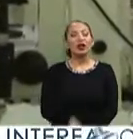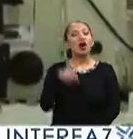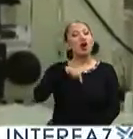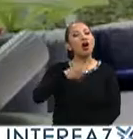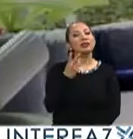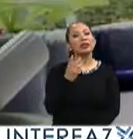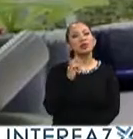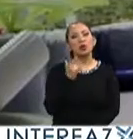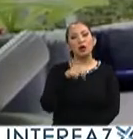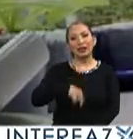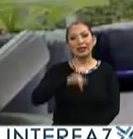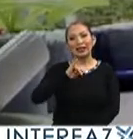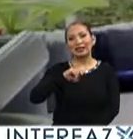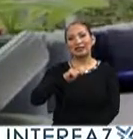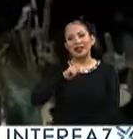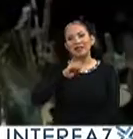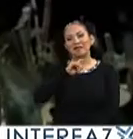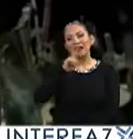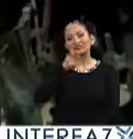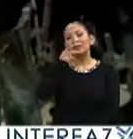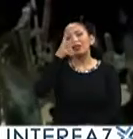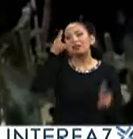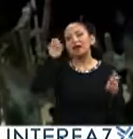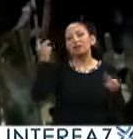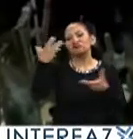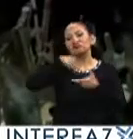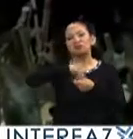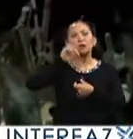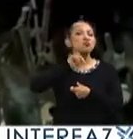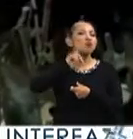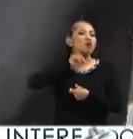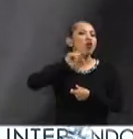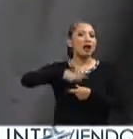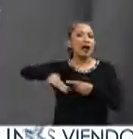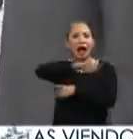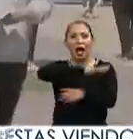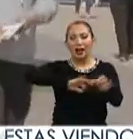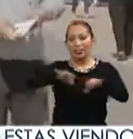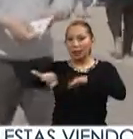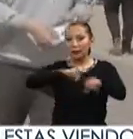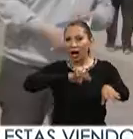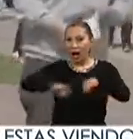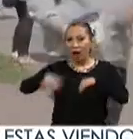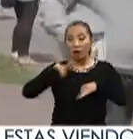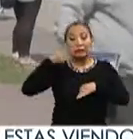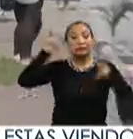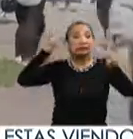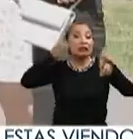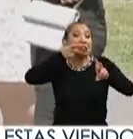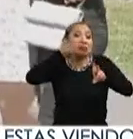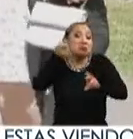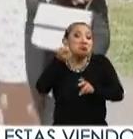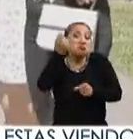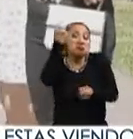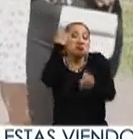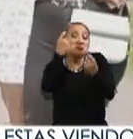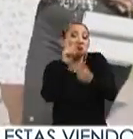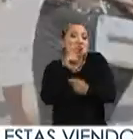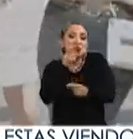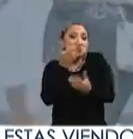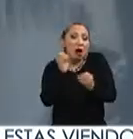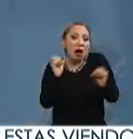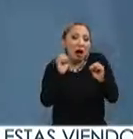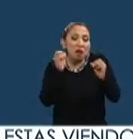Hoy 3 de julio en Interfaz hablaremos sobre la inclusión de las mujeres en los campos laborales considerados poco habituales para